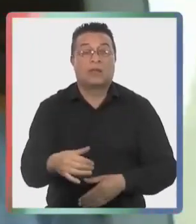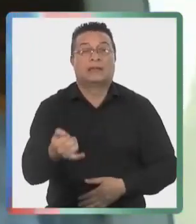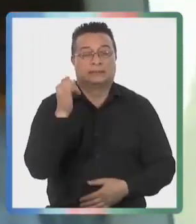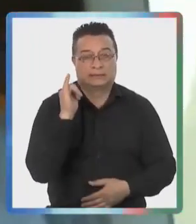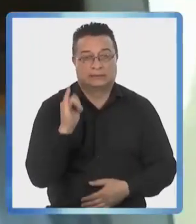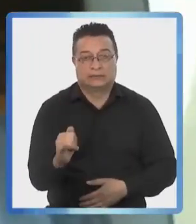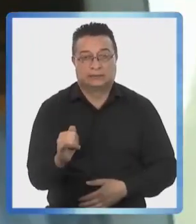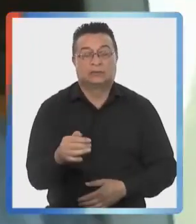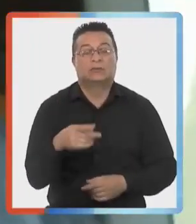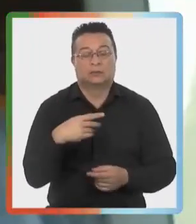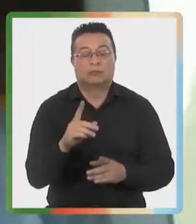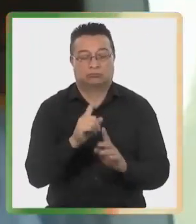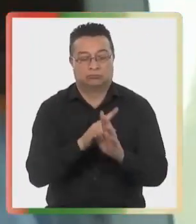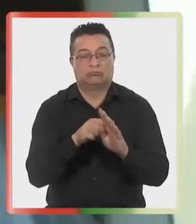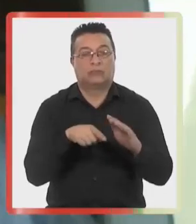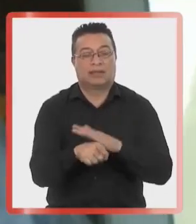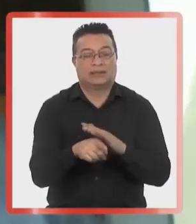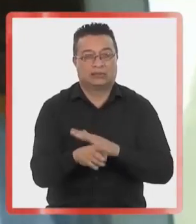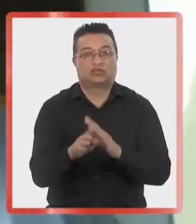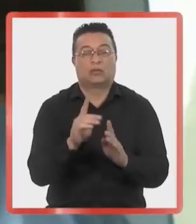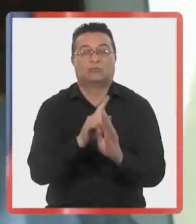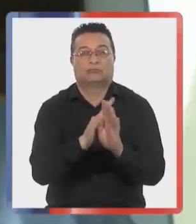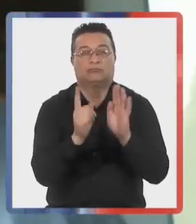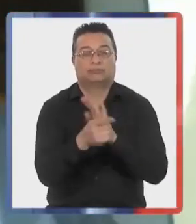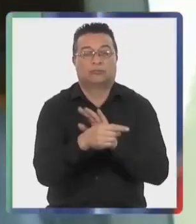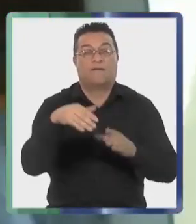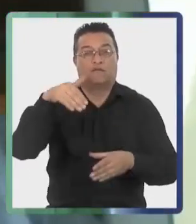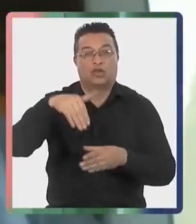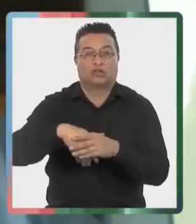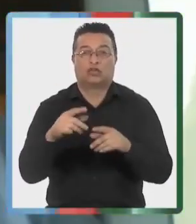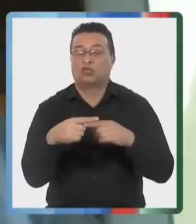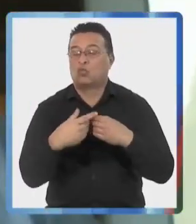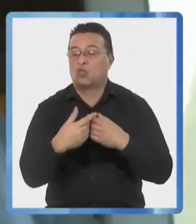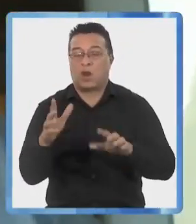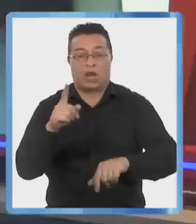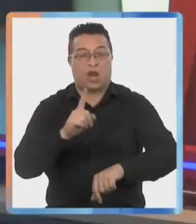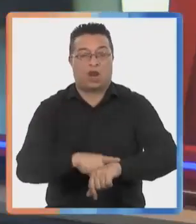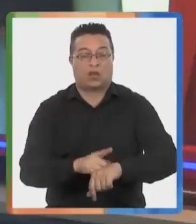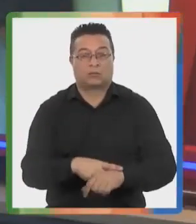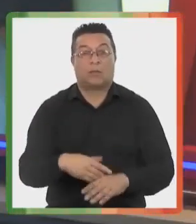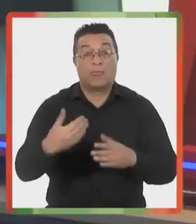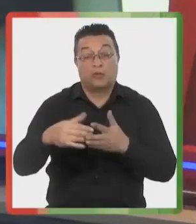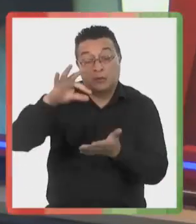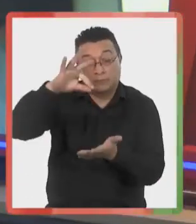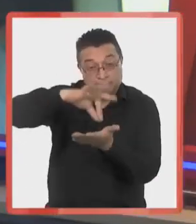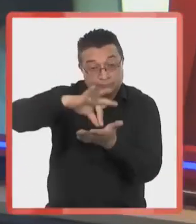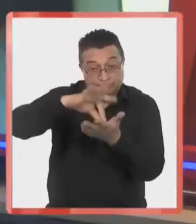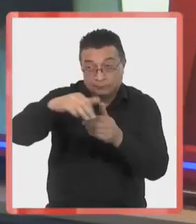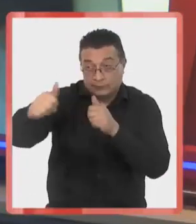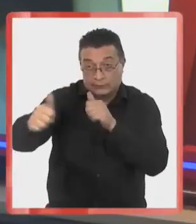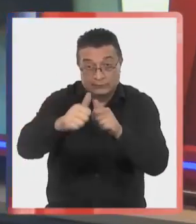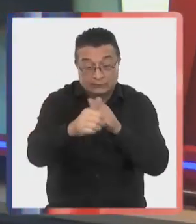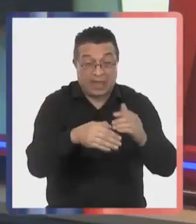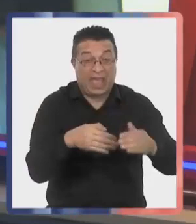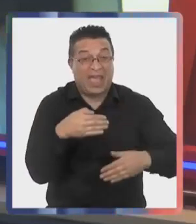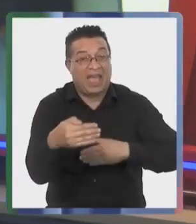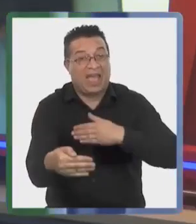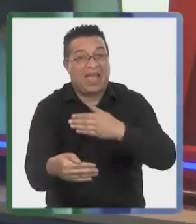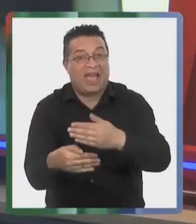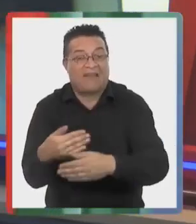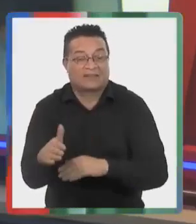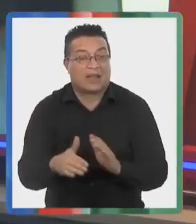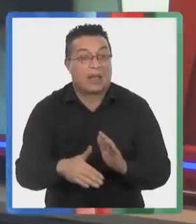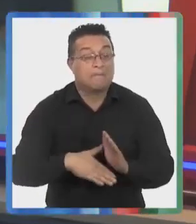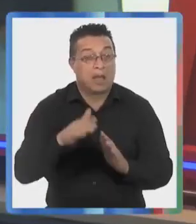Sí, mantienen el acceso preferente a los locales de votación en todo el horario. La georreferenciación ha ido avanzando todavía más.